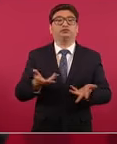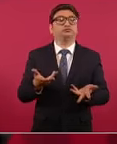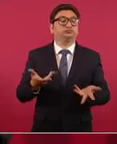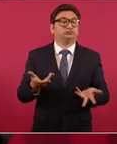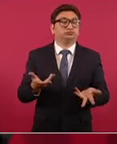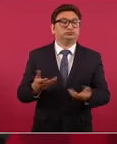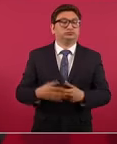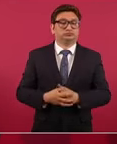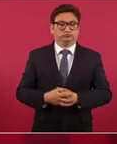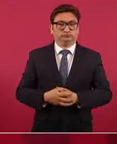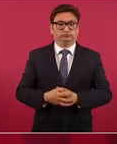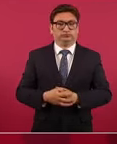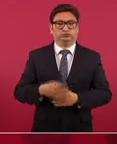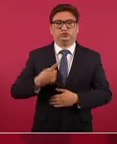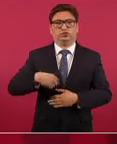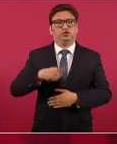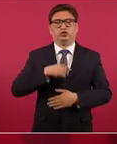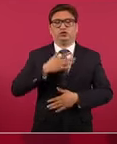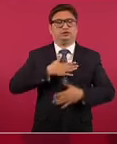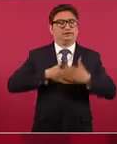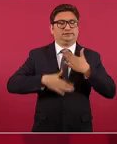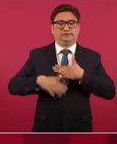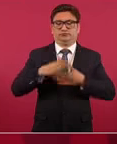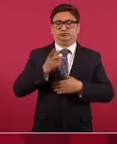en no cansarnos